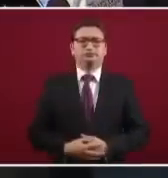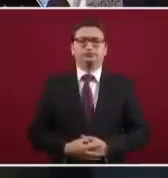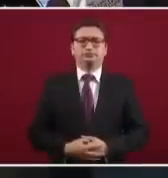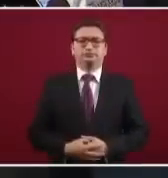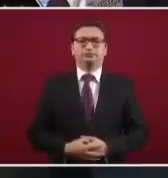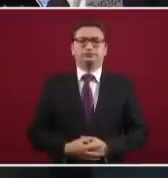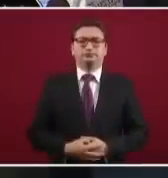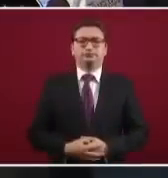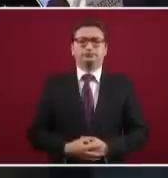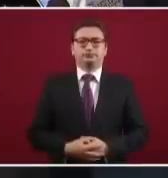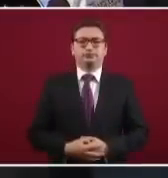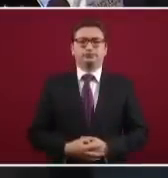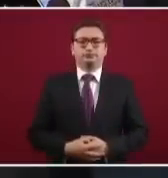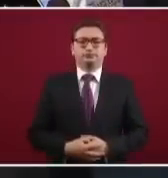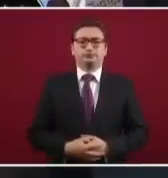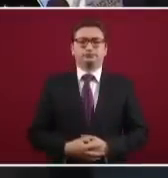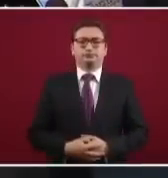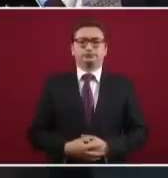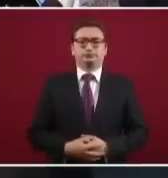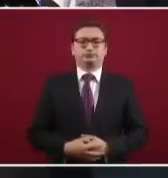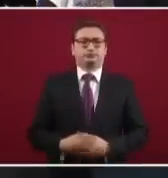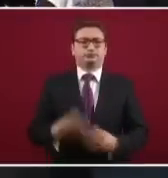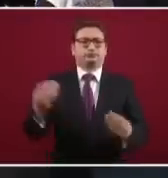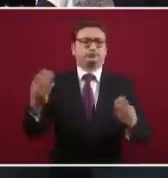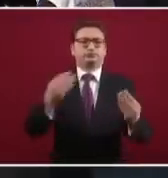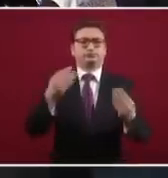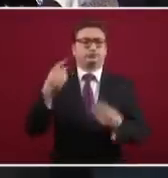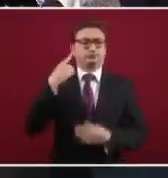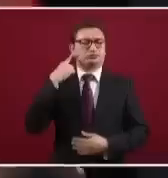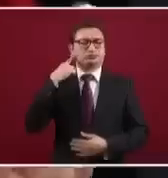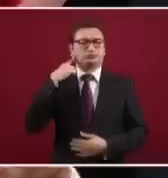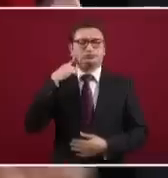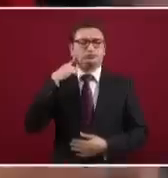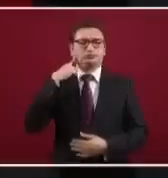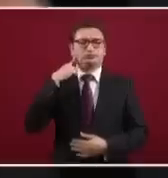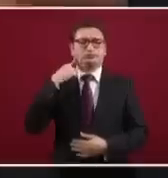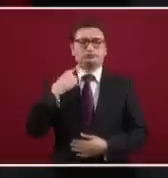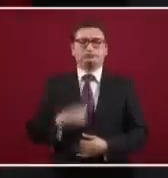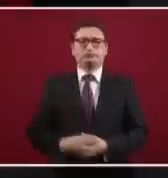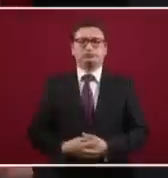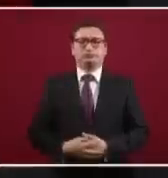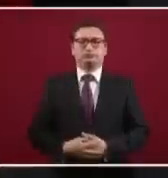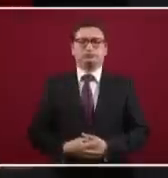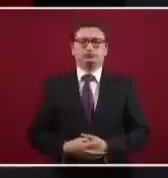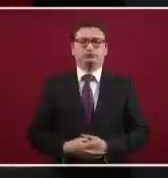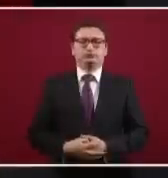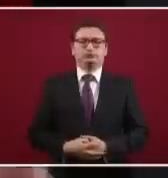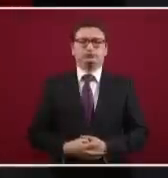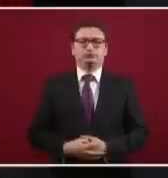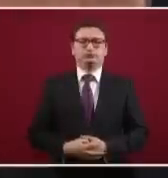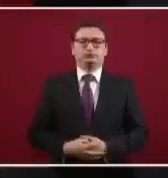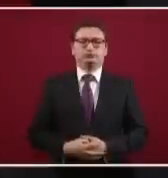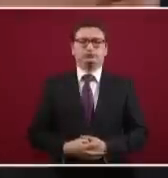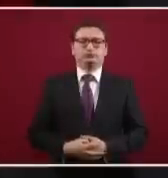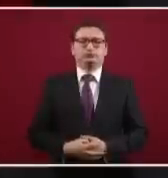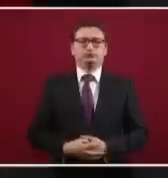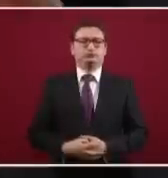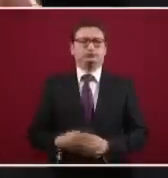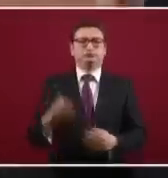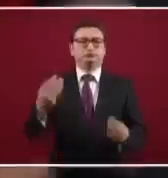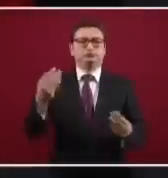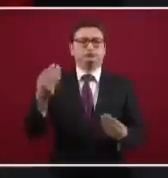periodistas como Carlos Domínguez. Allá en Tamaulipas hay un defensor de derechos humanos cooptado por los Zetas y les están